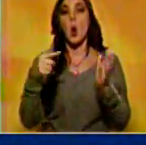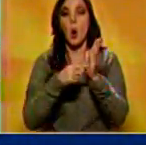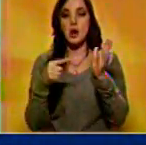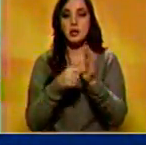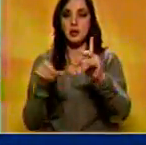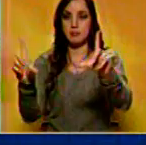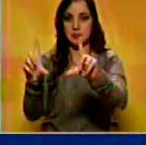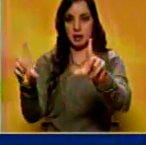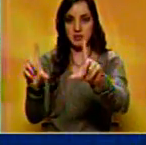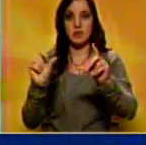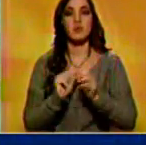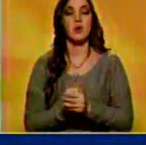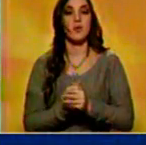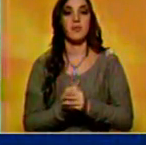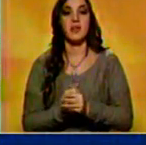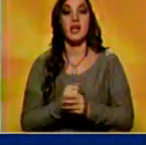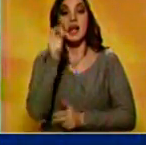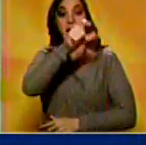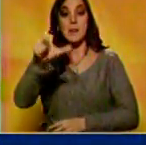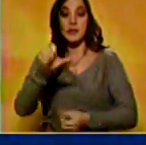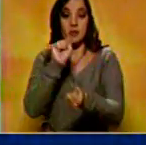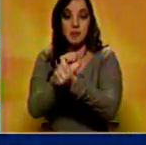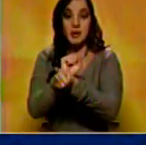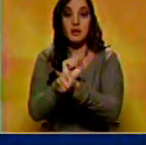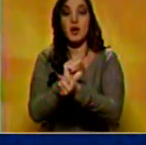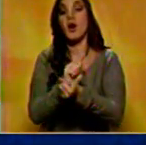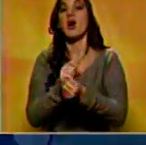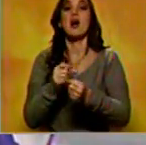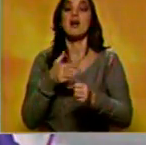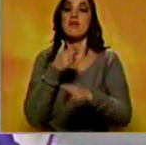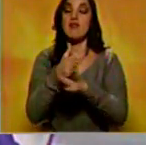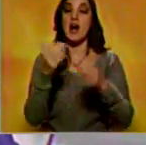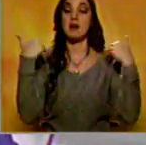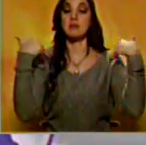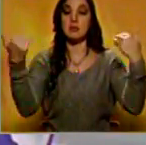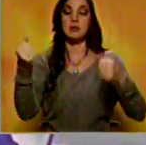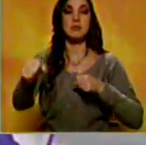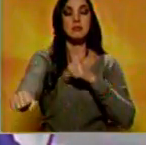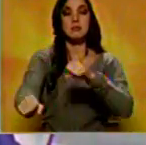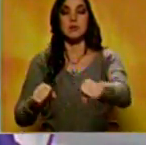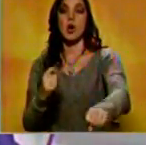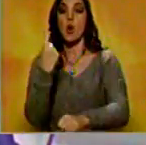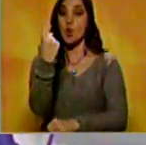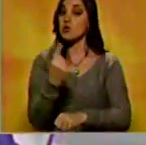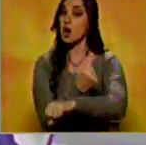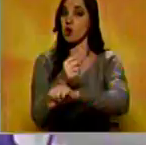televisión. Los detenidos solo pueden salir al patio de la prisión a ejercitarse durante una hora al día.